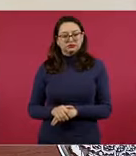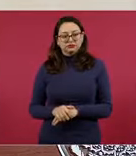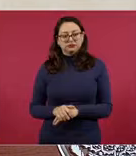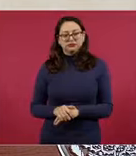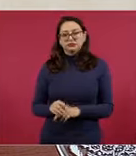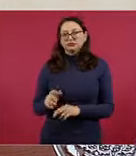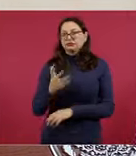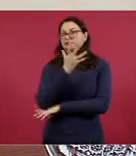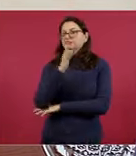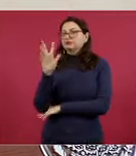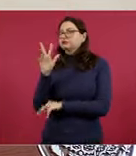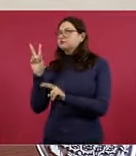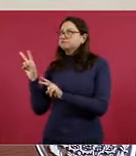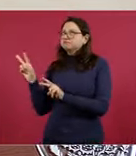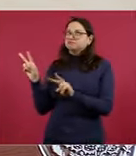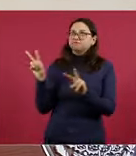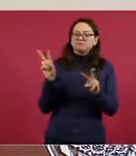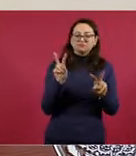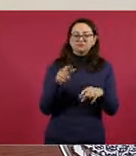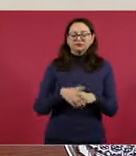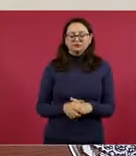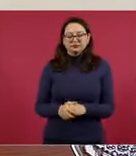ver los árboles,